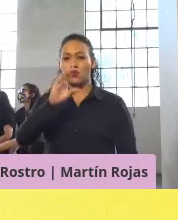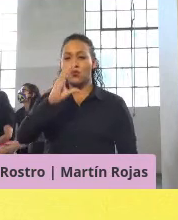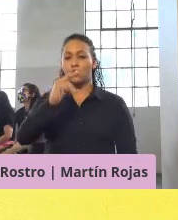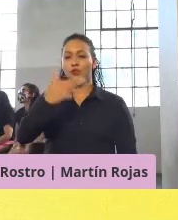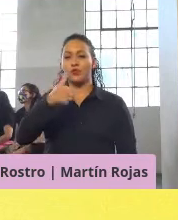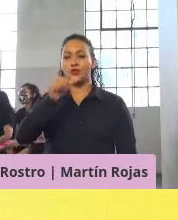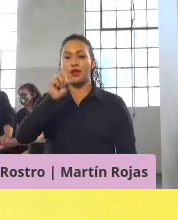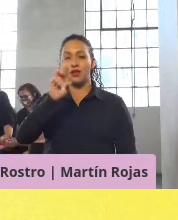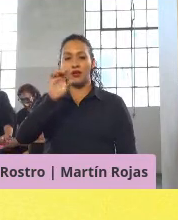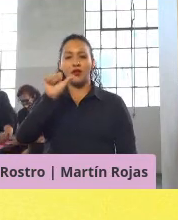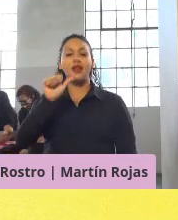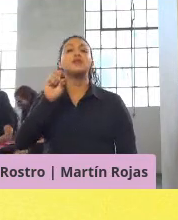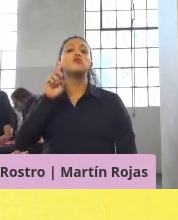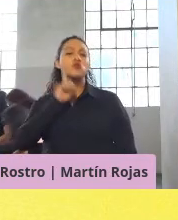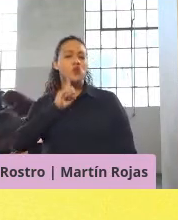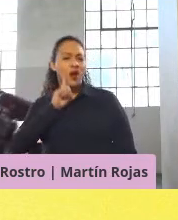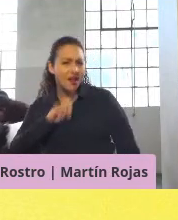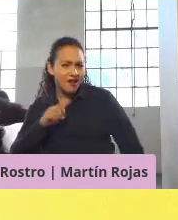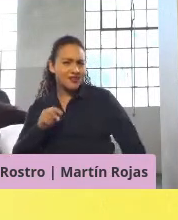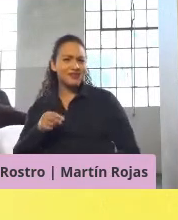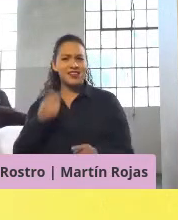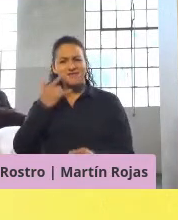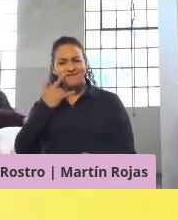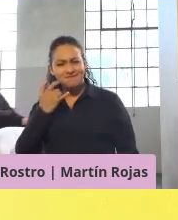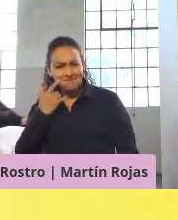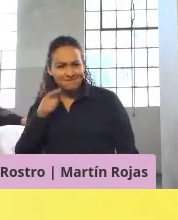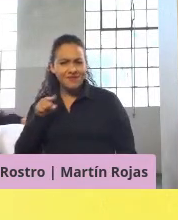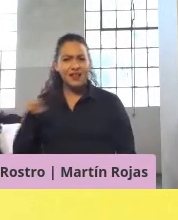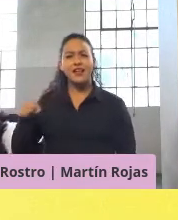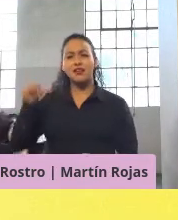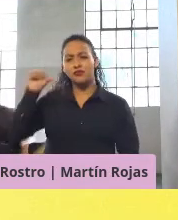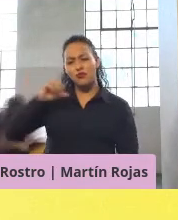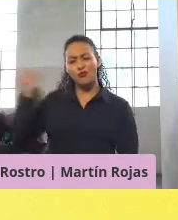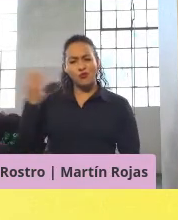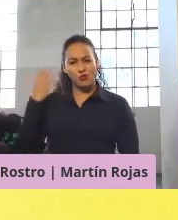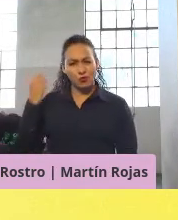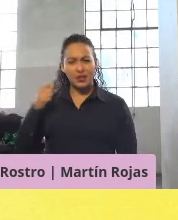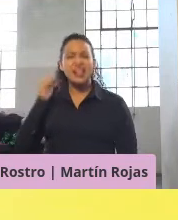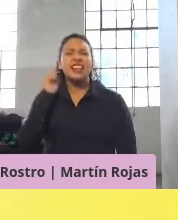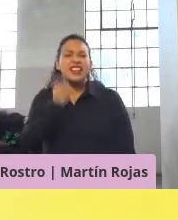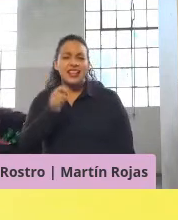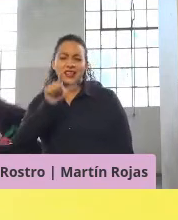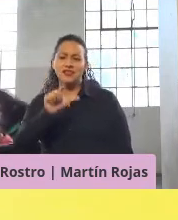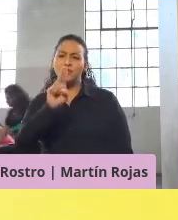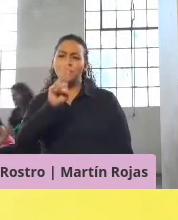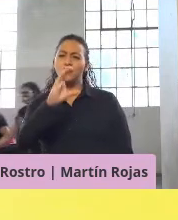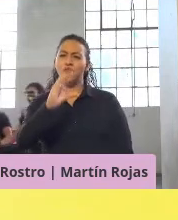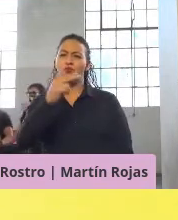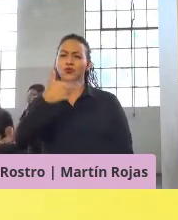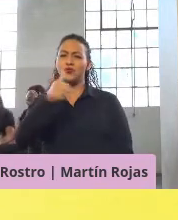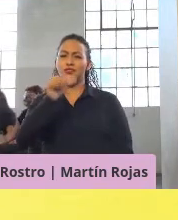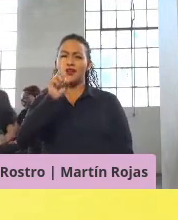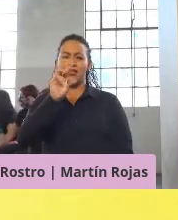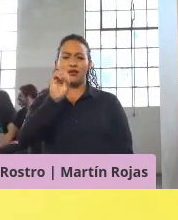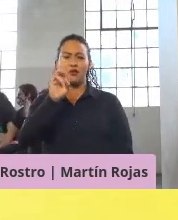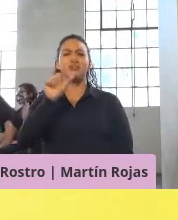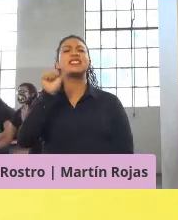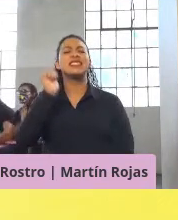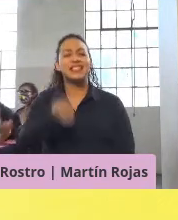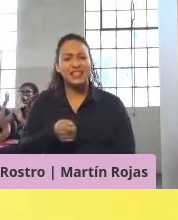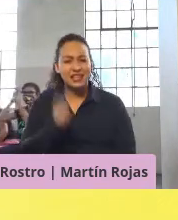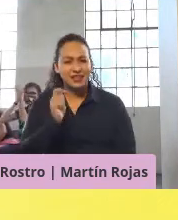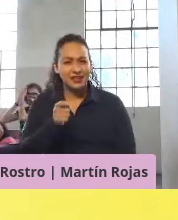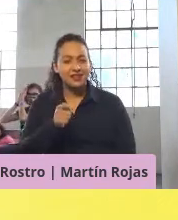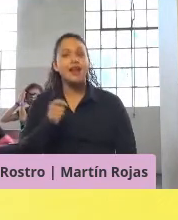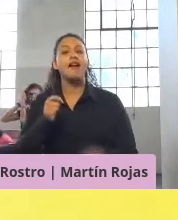acompañan Paola Camarena y Ana Laura Pérez. Luchadoras es una colectiva feminista que busca que las mujeres,